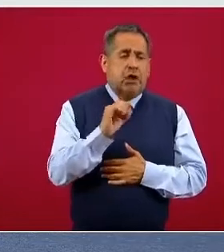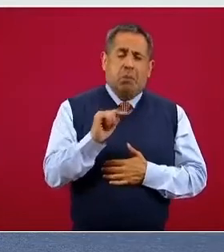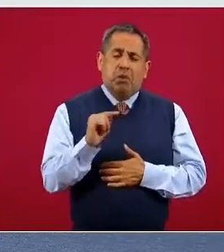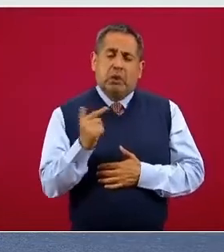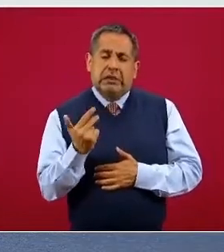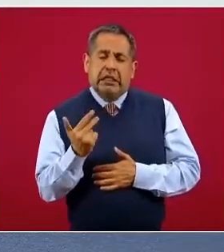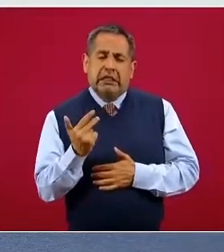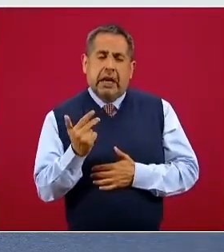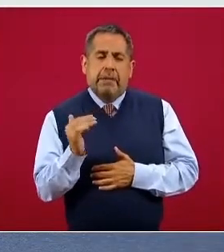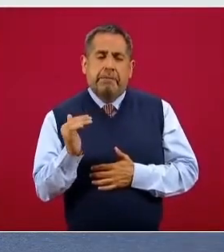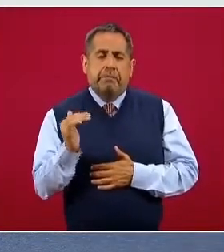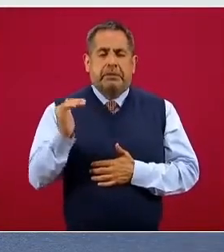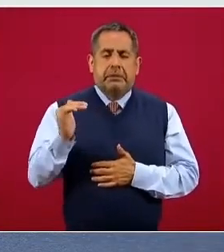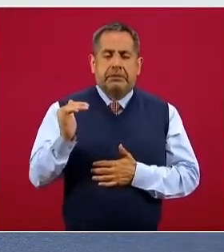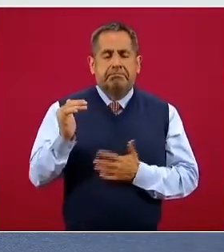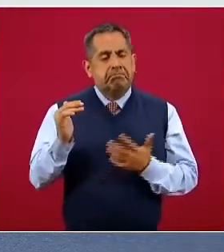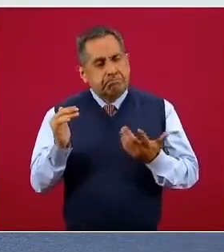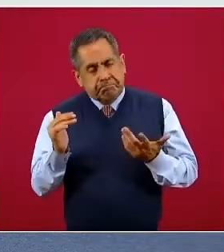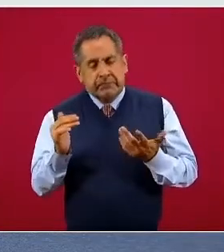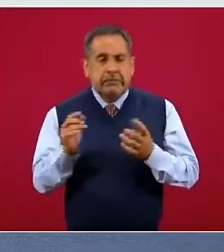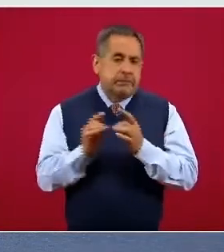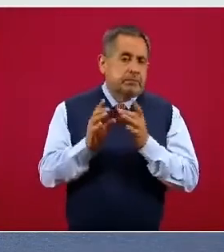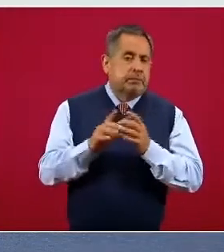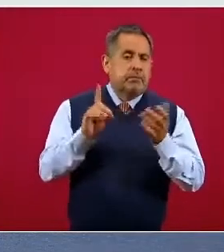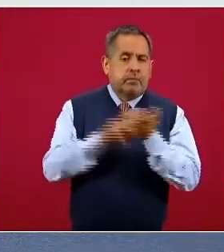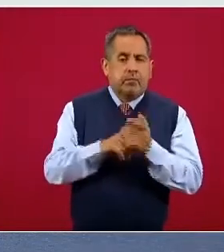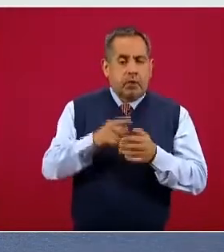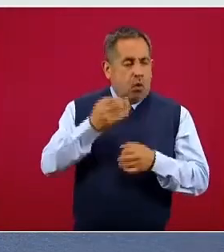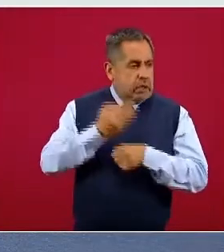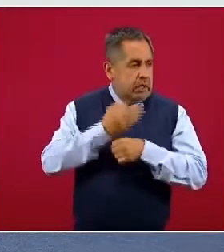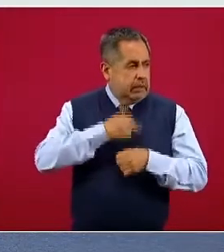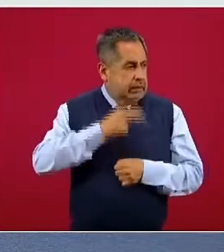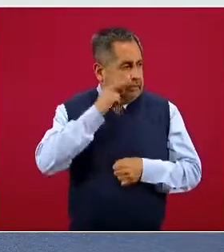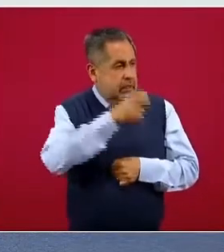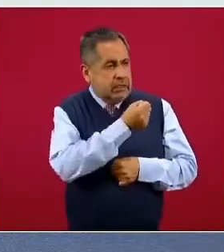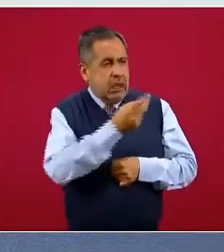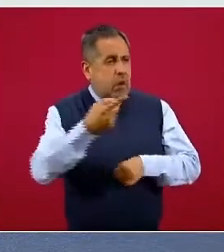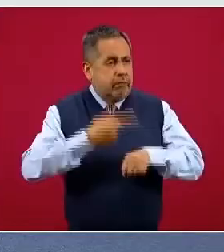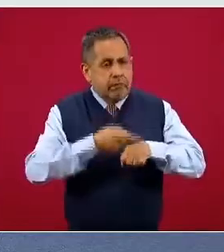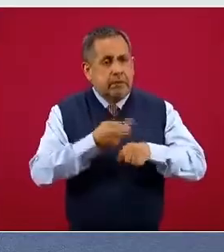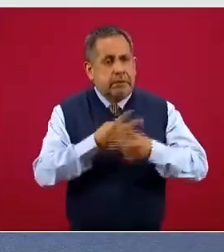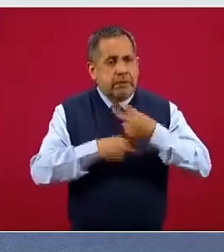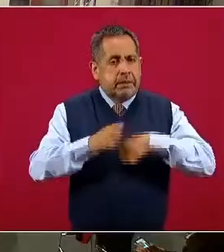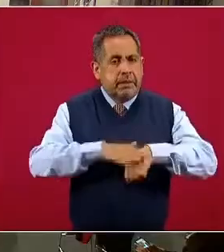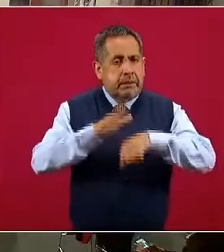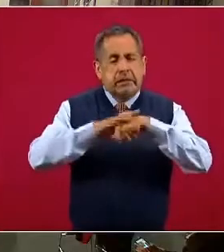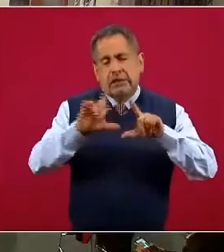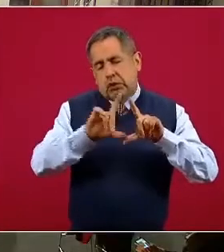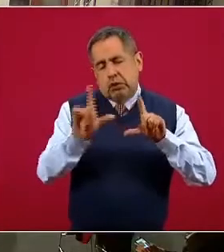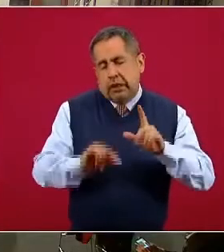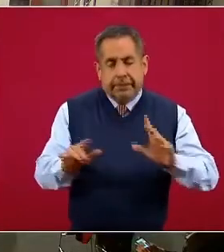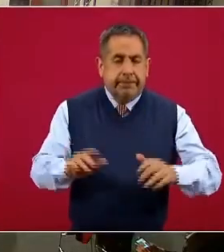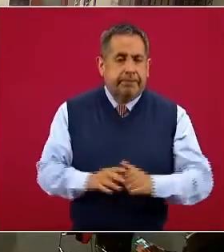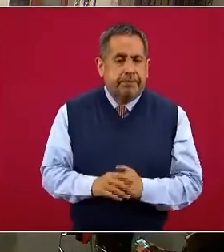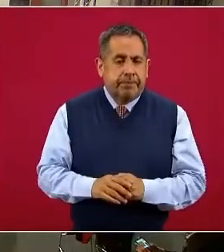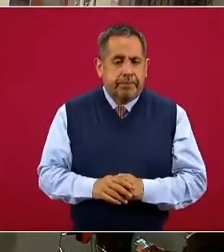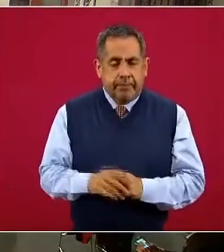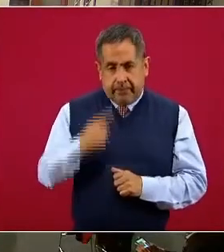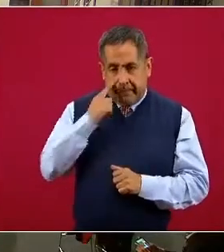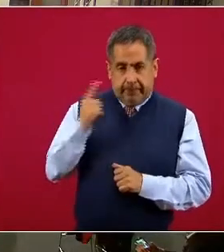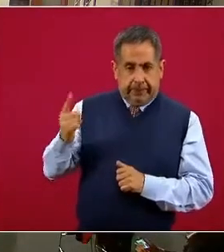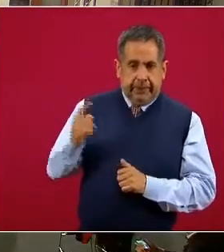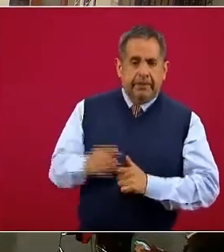0.7, lo cual lógicamente es congruente con los incrementos que hemos visto en las últimas semanas a nivel nacional. Si vemos la